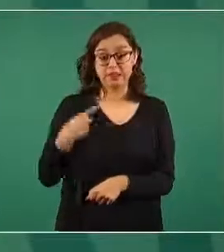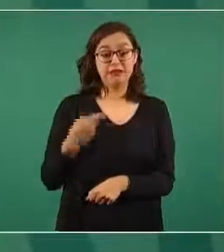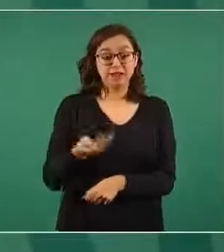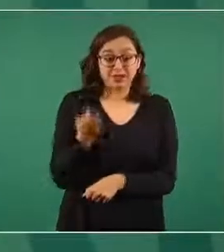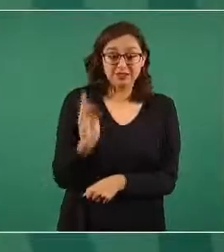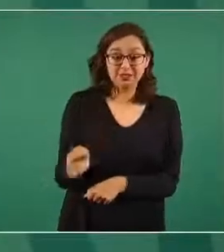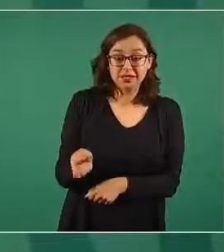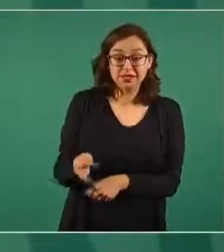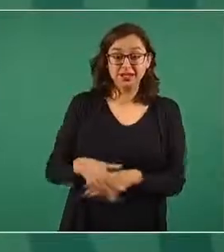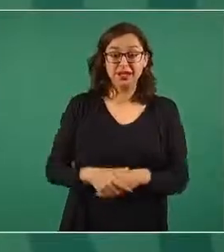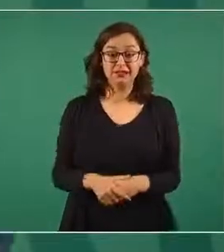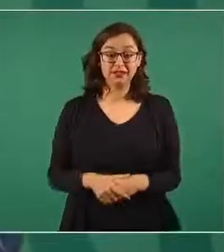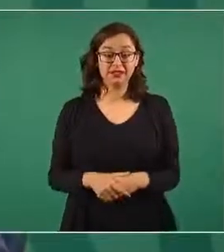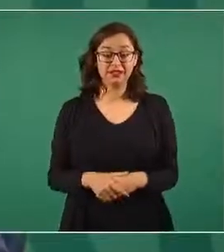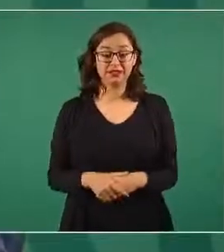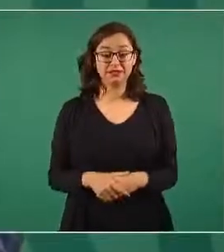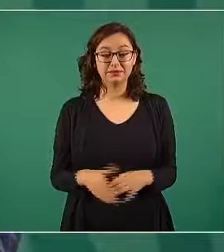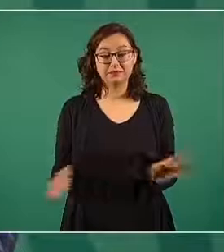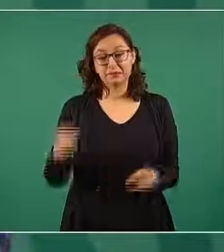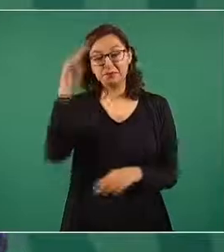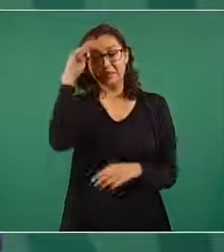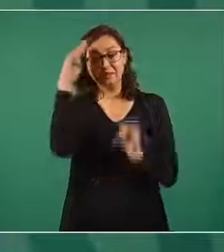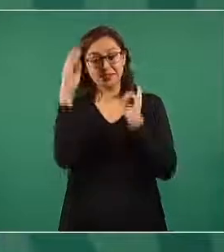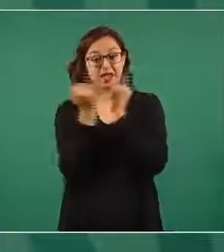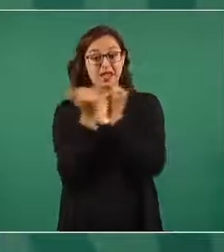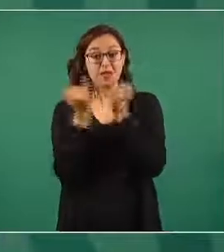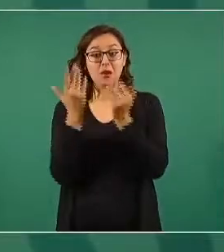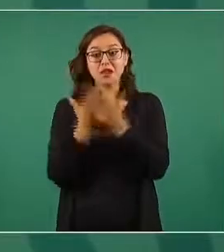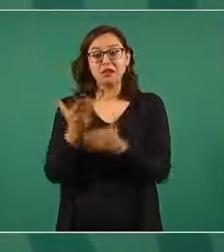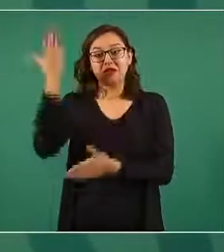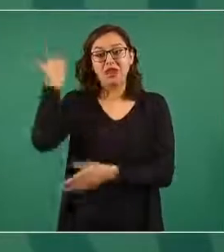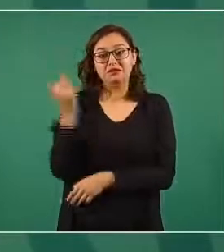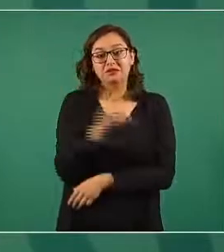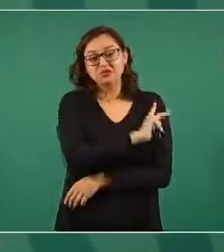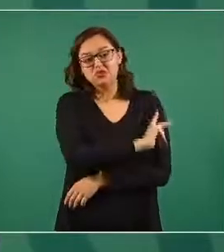pensar que es como antes.